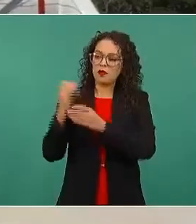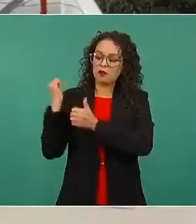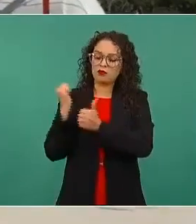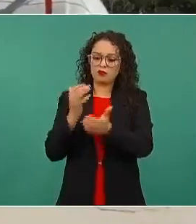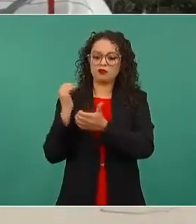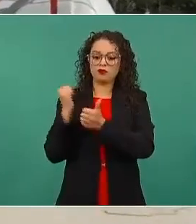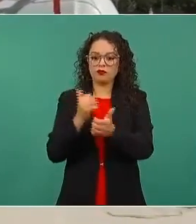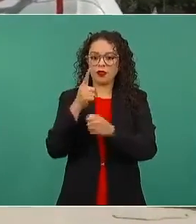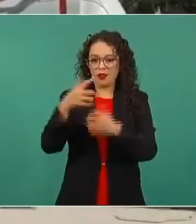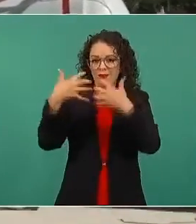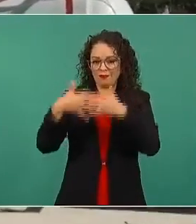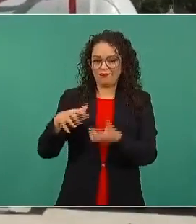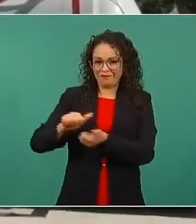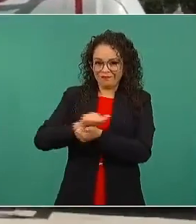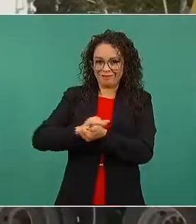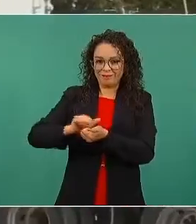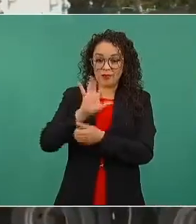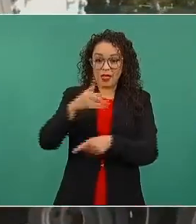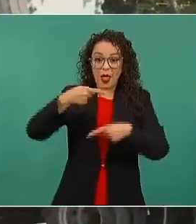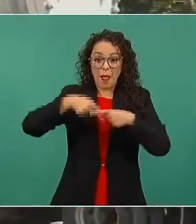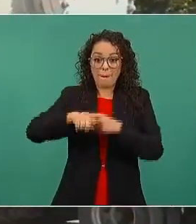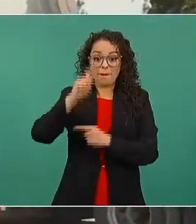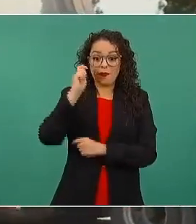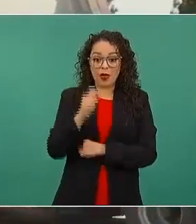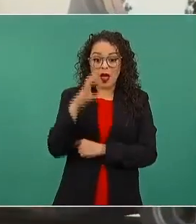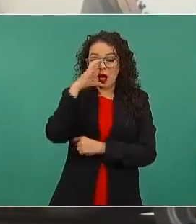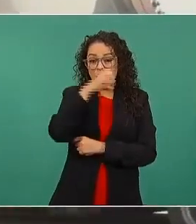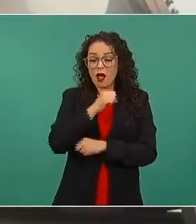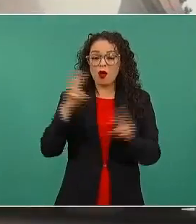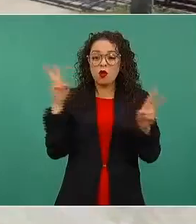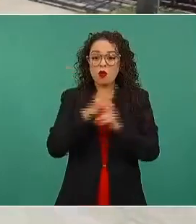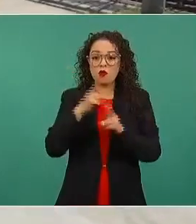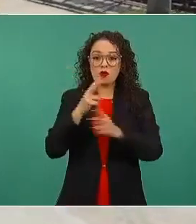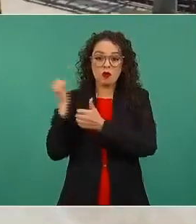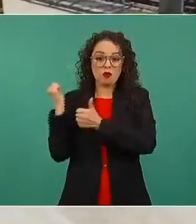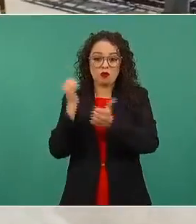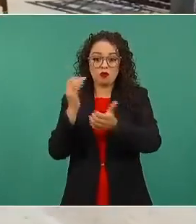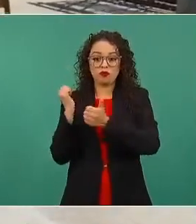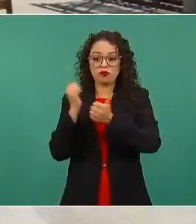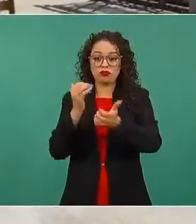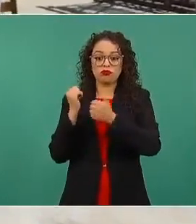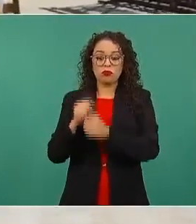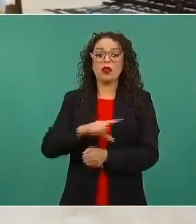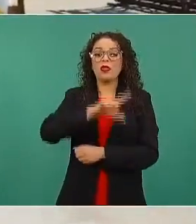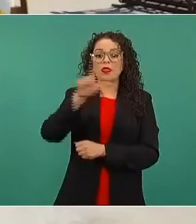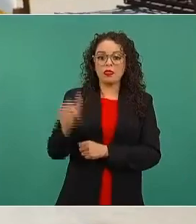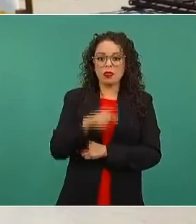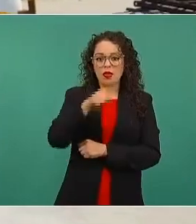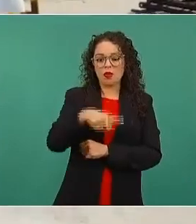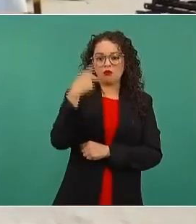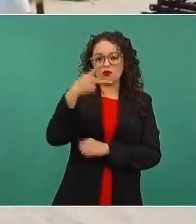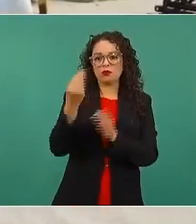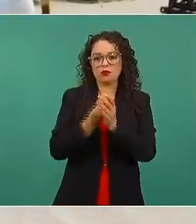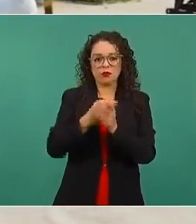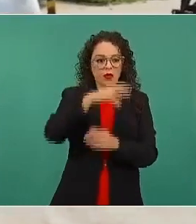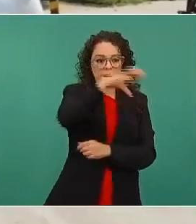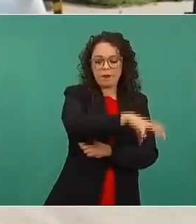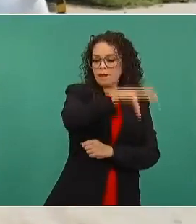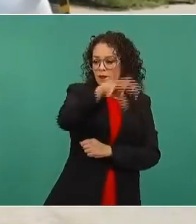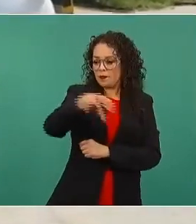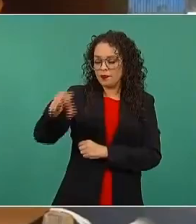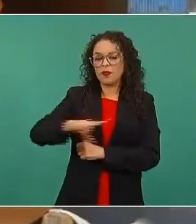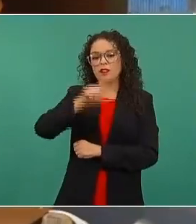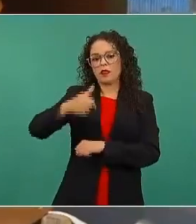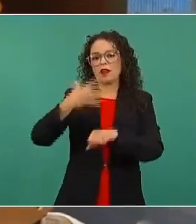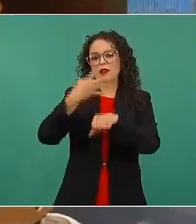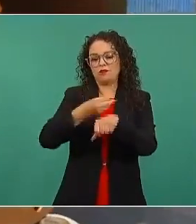de la refinería y ya empezamos a recibir calentadores de aire de fuego directo y knockouts que serán enviados a sus respectivas plantas de proceso para su